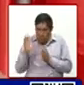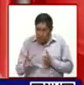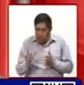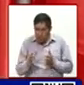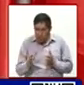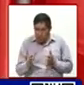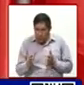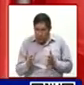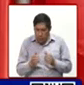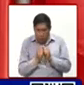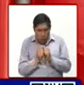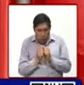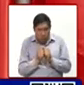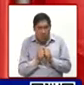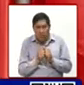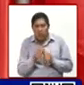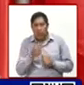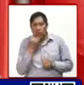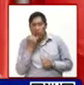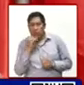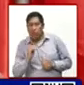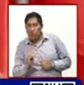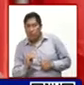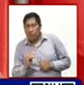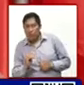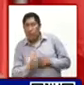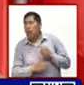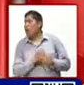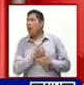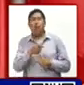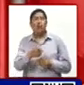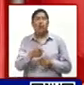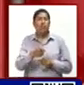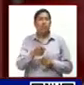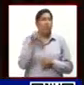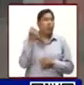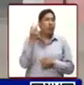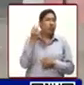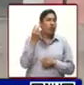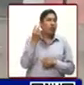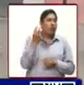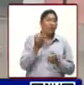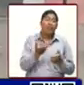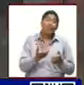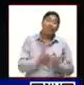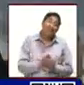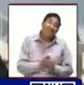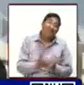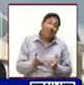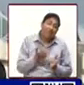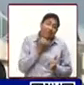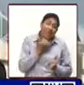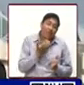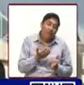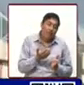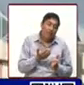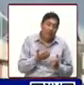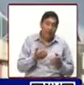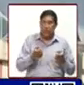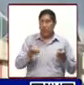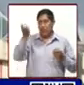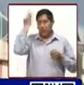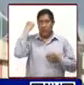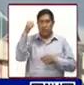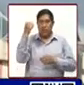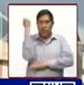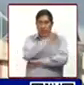se encontraban en compañía de un menor de edad de 12 años de nacionalidad venezolana. Los antecedentes marcan que hace